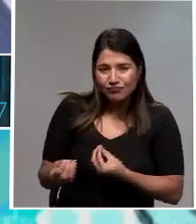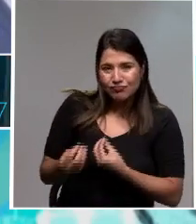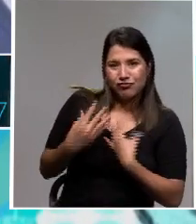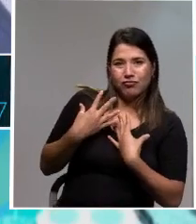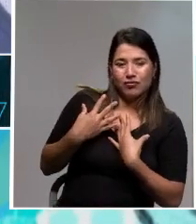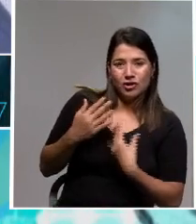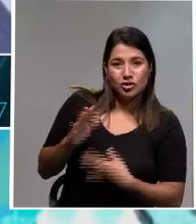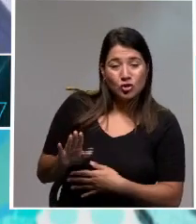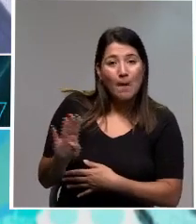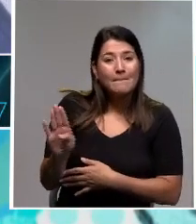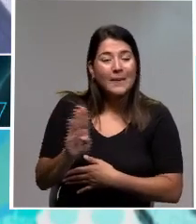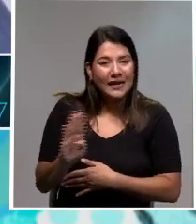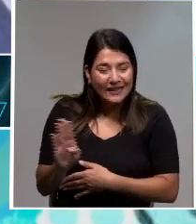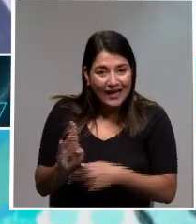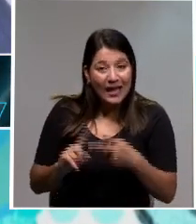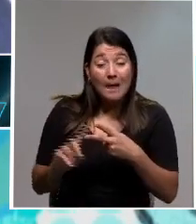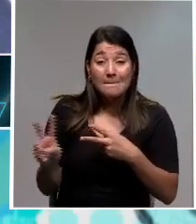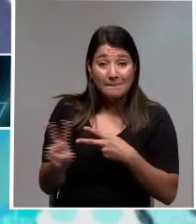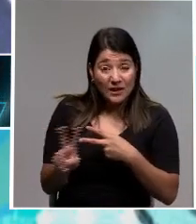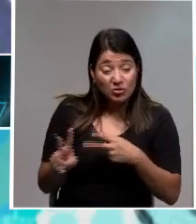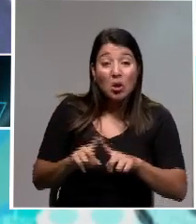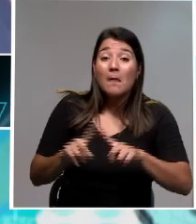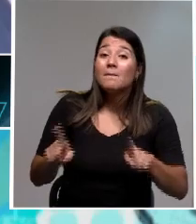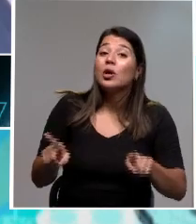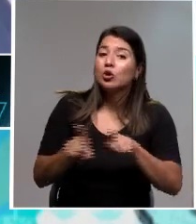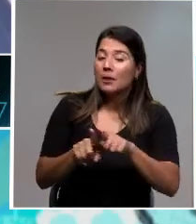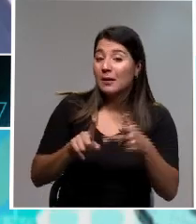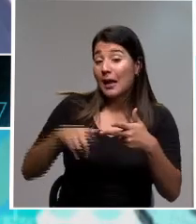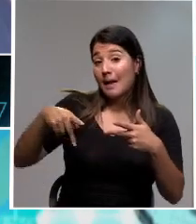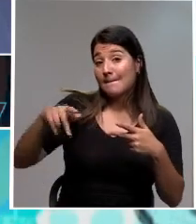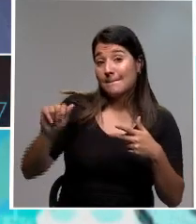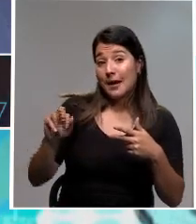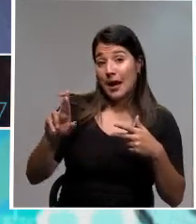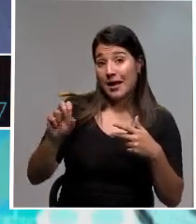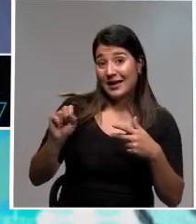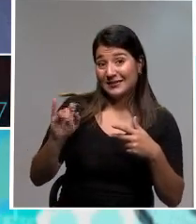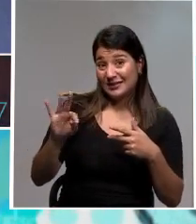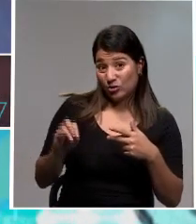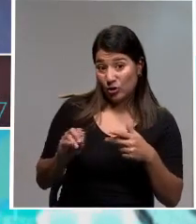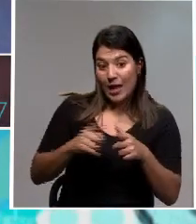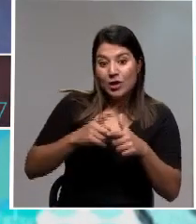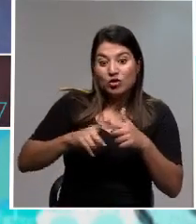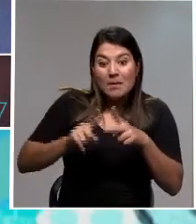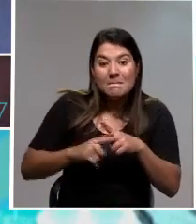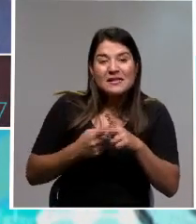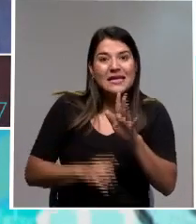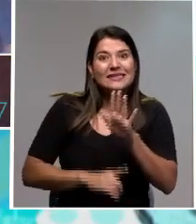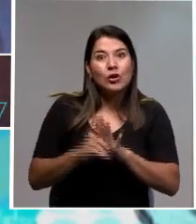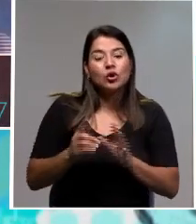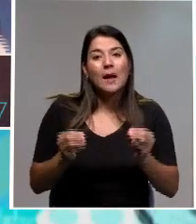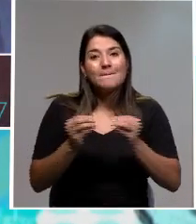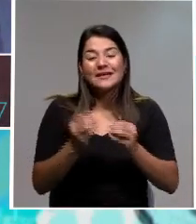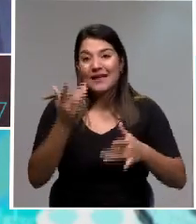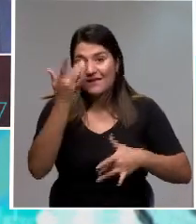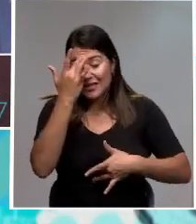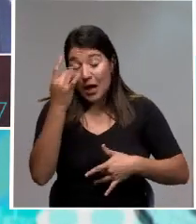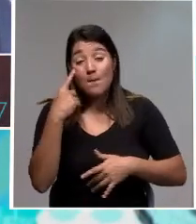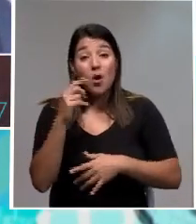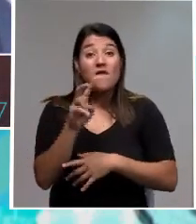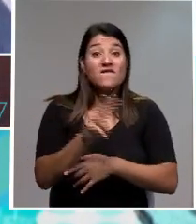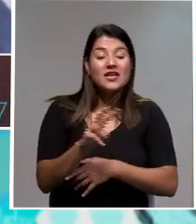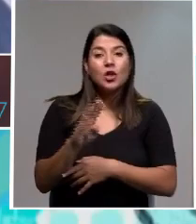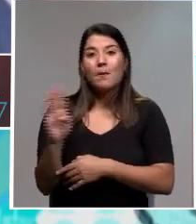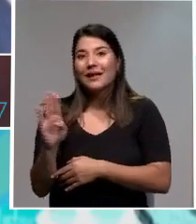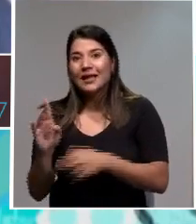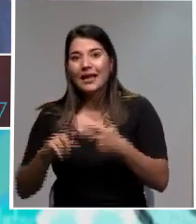En particular, bacterias y virus, pero también parásitos. Y nos empezamos a enfermar por virus y bacterias y